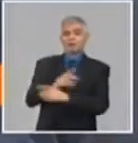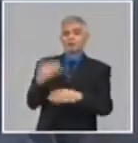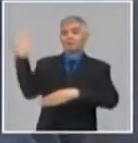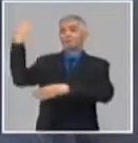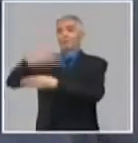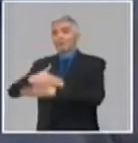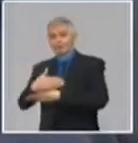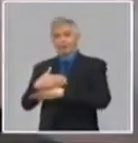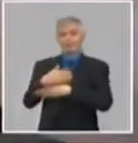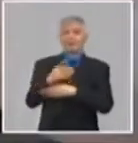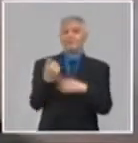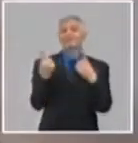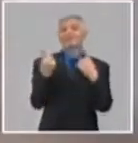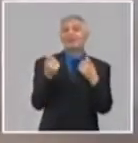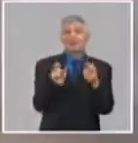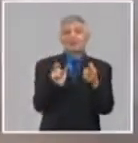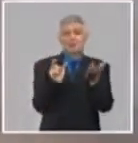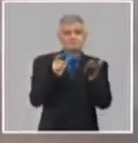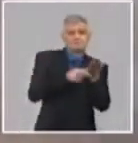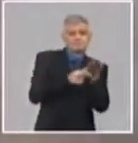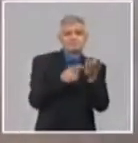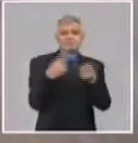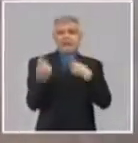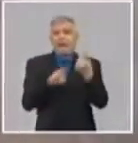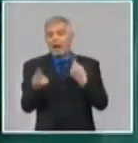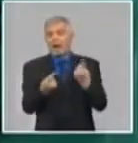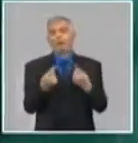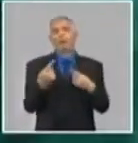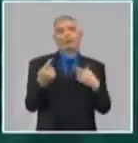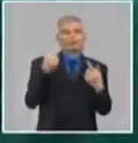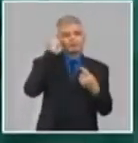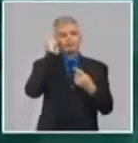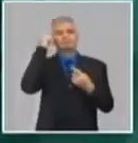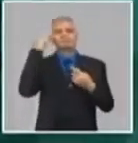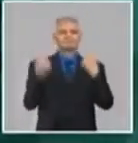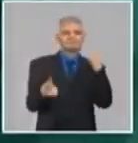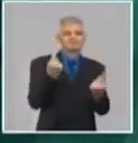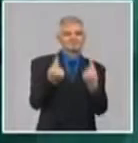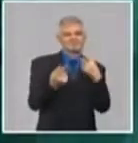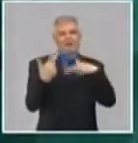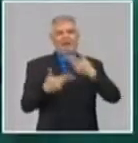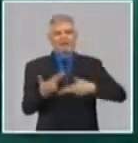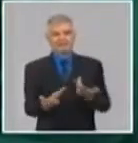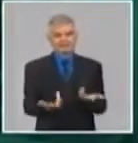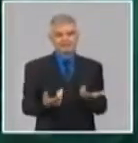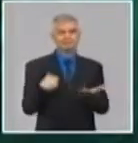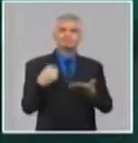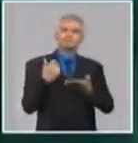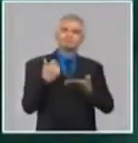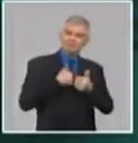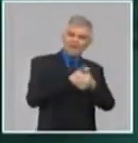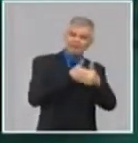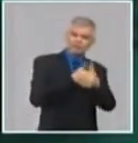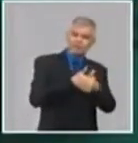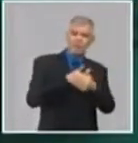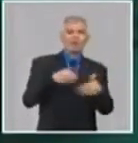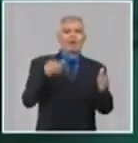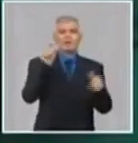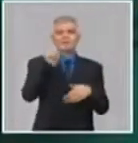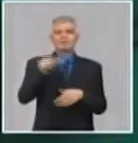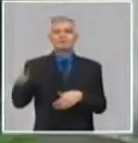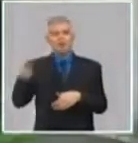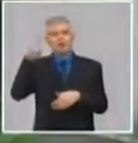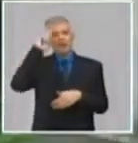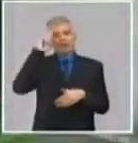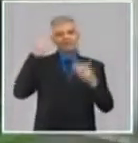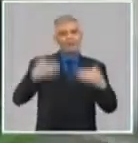que hacer innovaciones. Colaboran con otras provincias del oriente de Cuba. Asesoran y capacitan al personal de la salud que